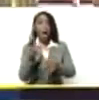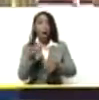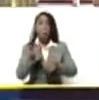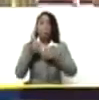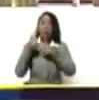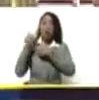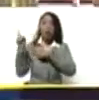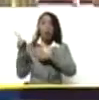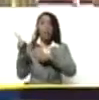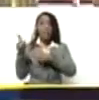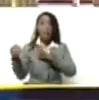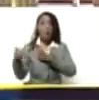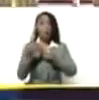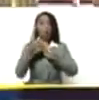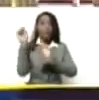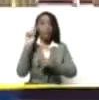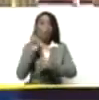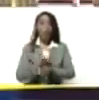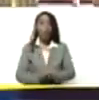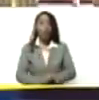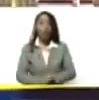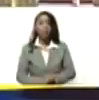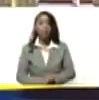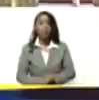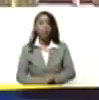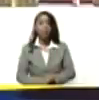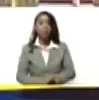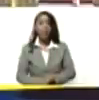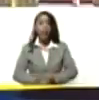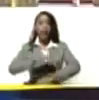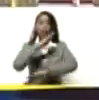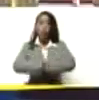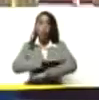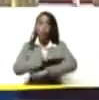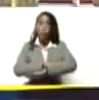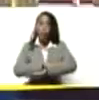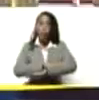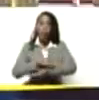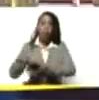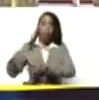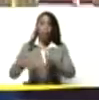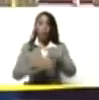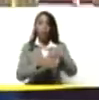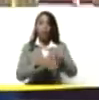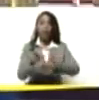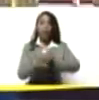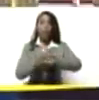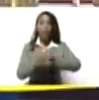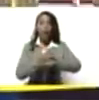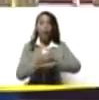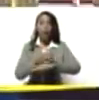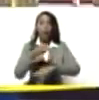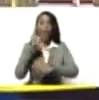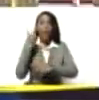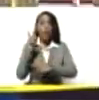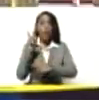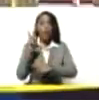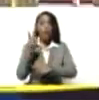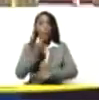si es contra venezuela en la conducta vías de hecho del gobierno de pedro sanz ya en españa